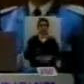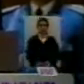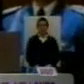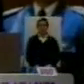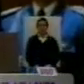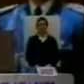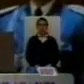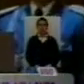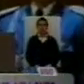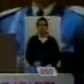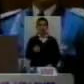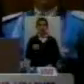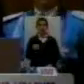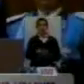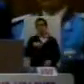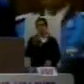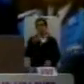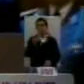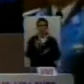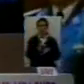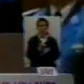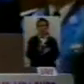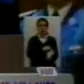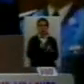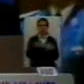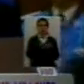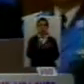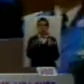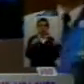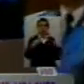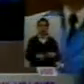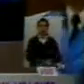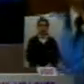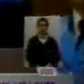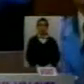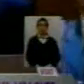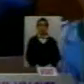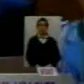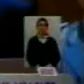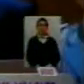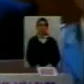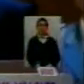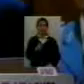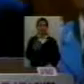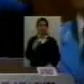Así sea 10, 15, serán 60 o 65